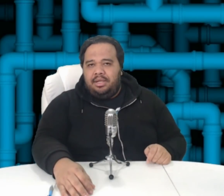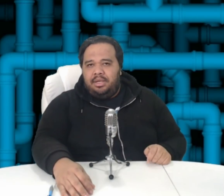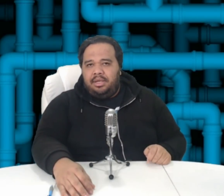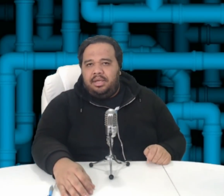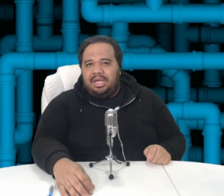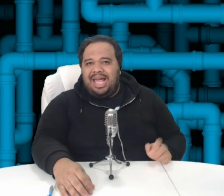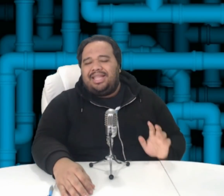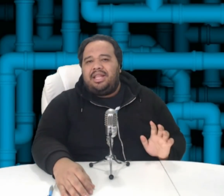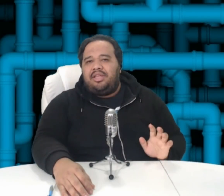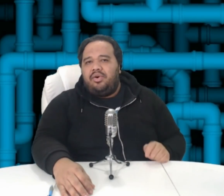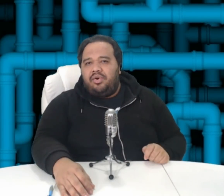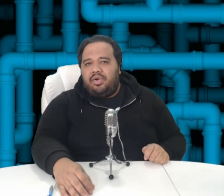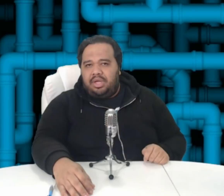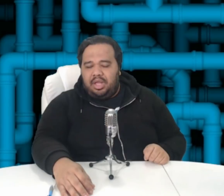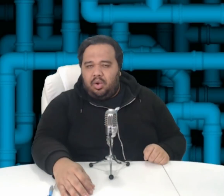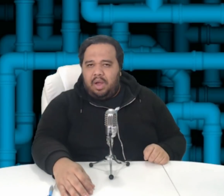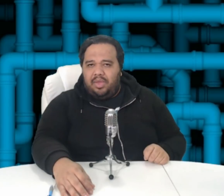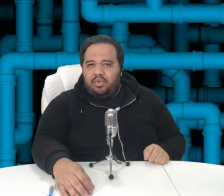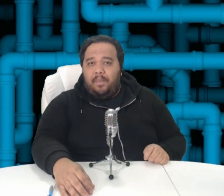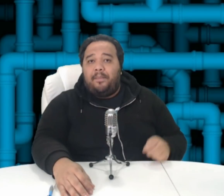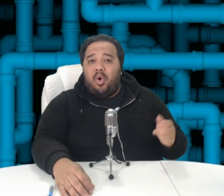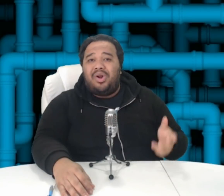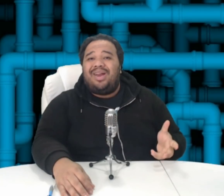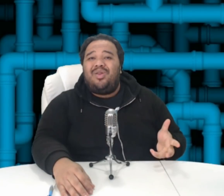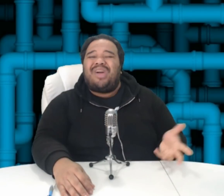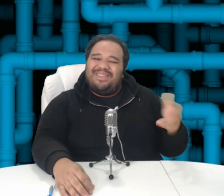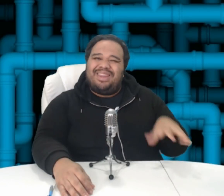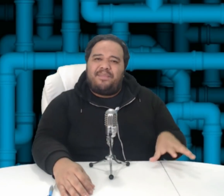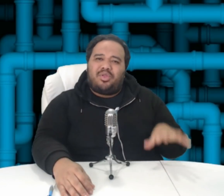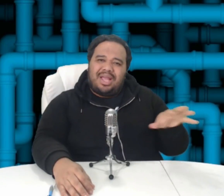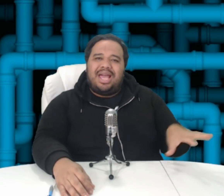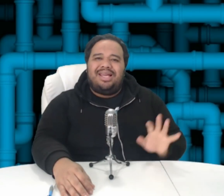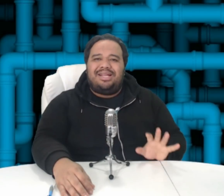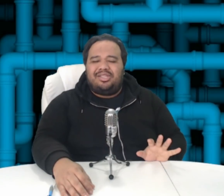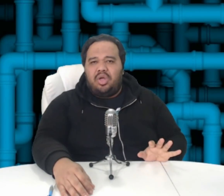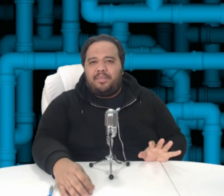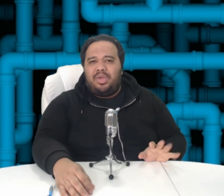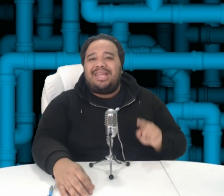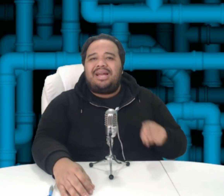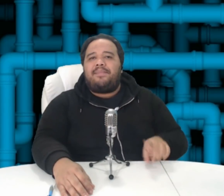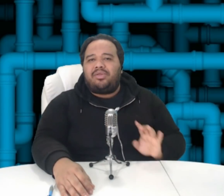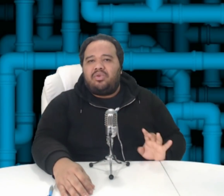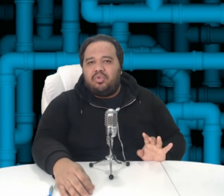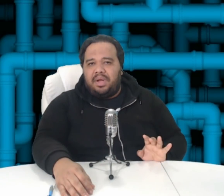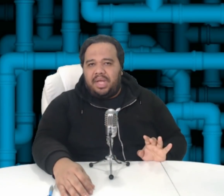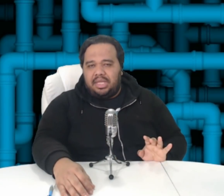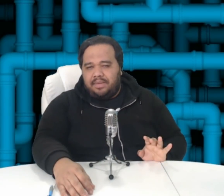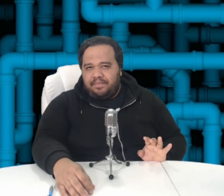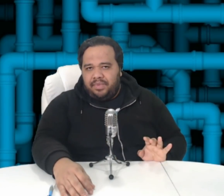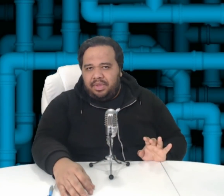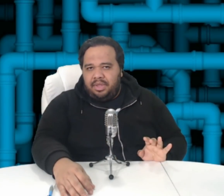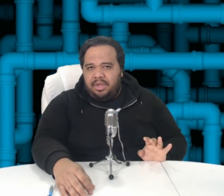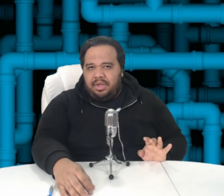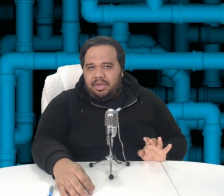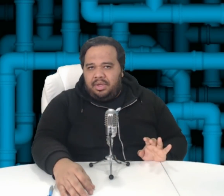real que ha tenido Nicolás Maduro, por lo que de verdad importa, que es el ejercicio del poder y el reparto de sus